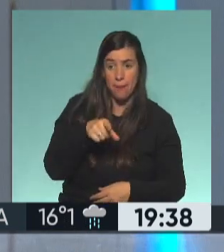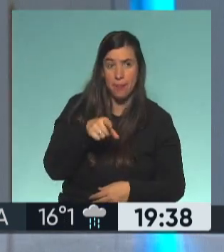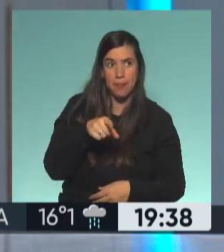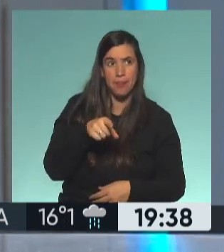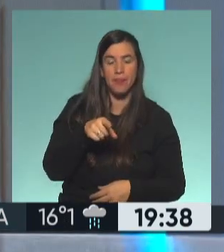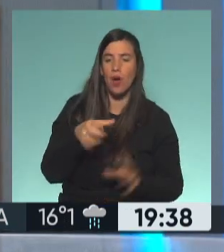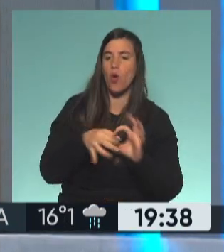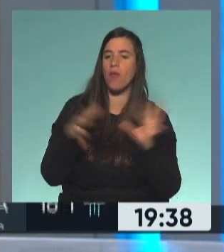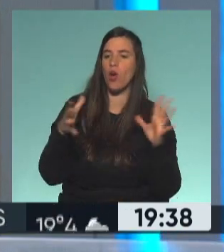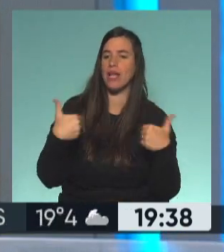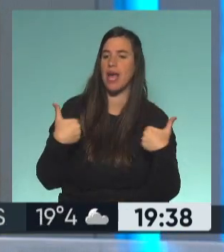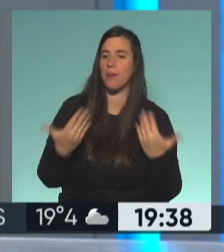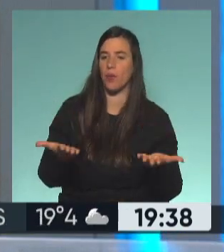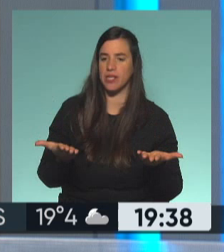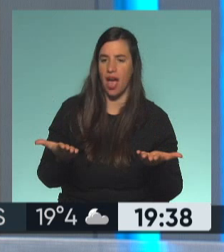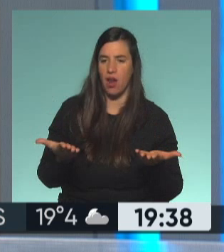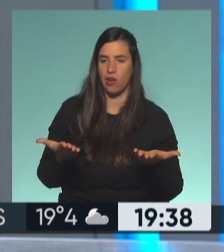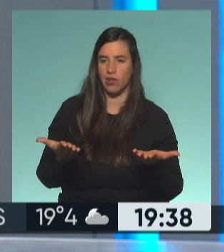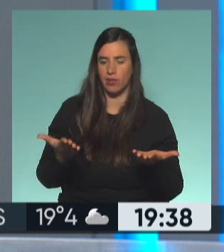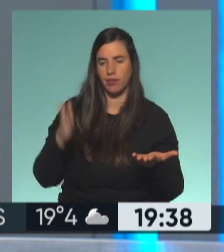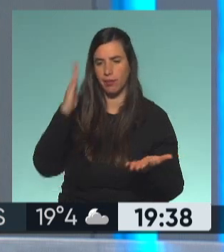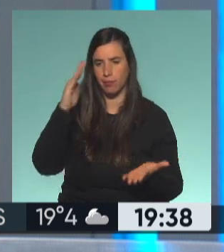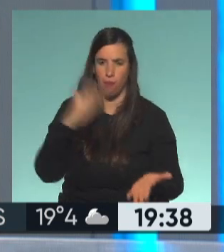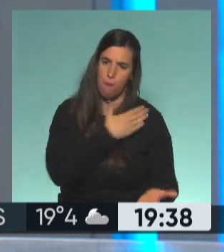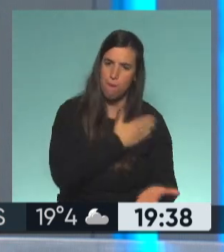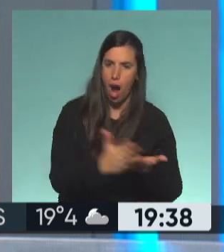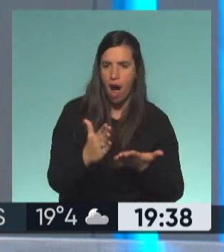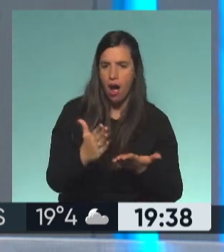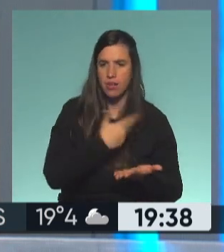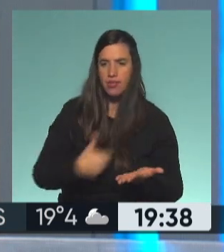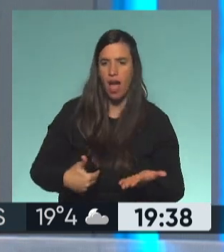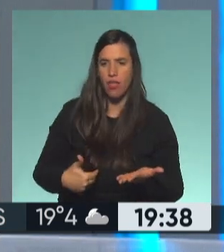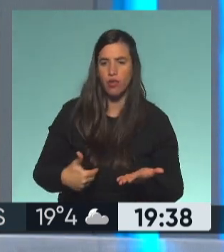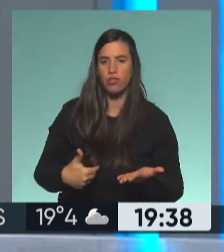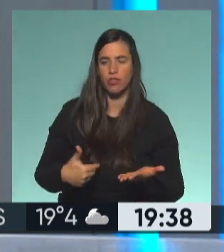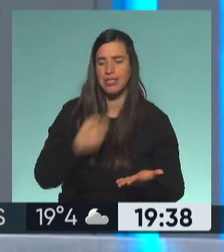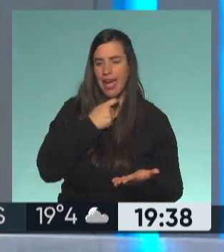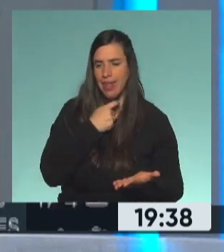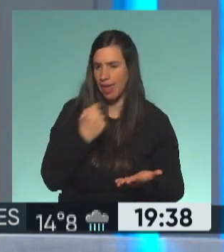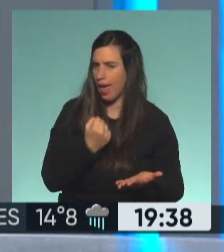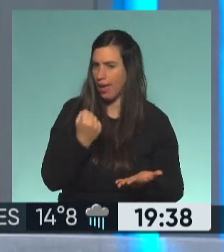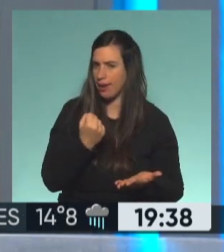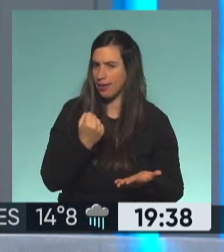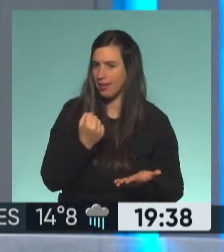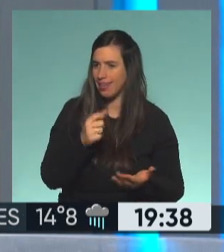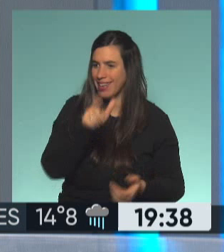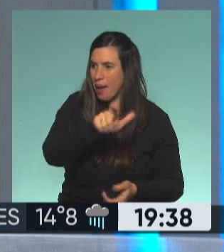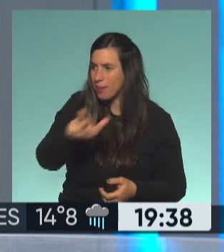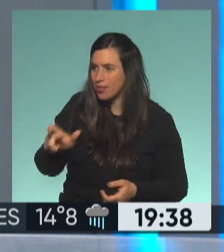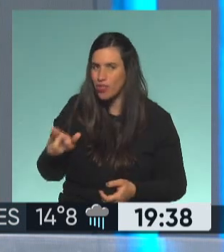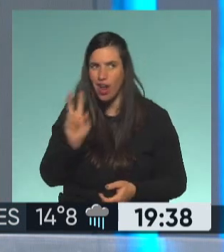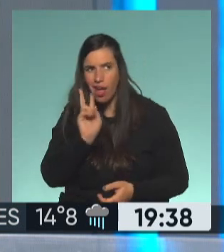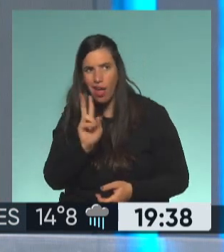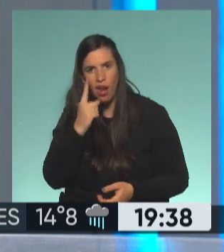lo intentaron, dar un golpe de Estado. Sí. ¿No es cierto? La pregunta que te hago es, ¿no percibe eso el ciudadano medio que